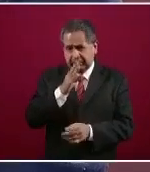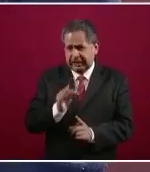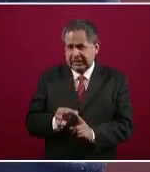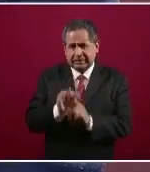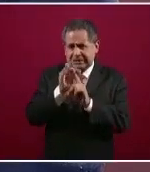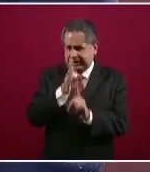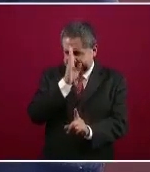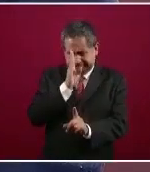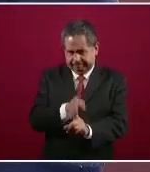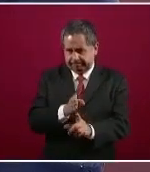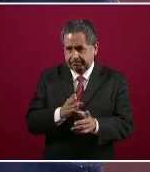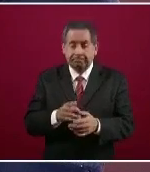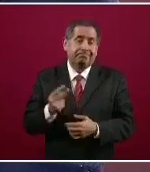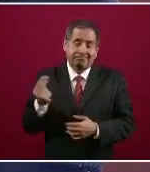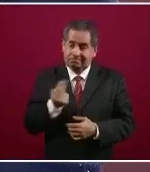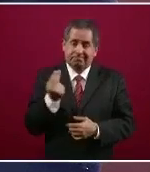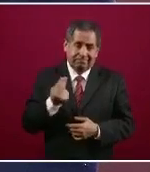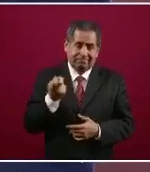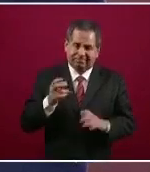se necesita